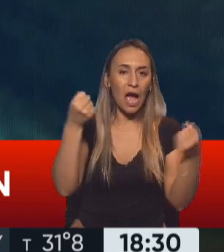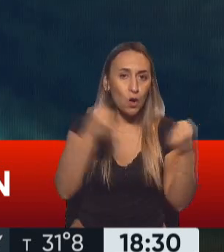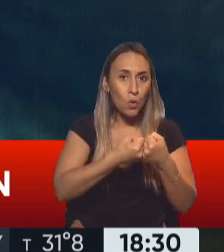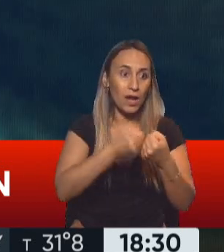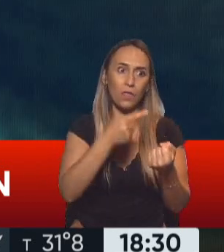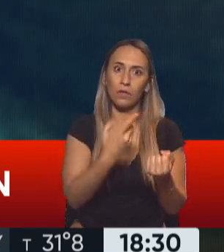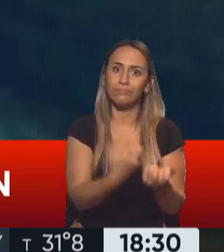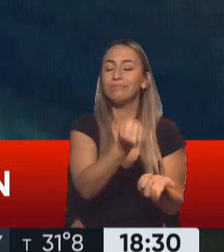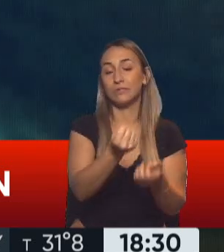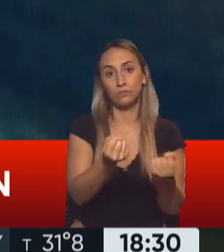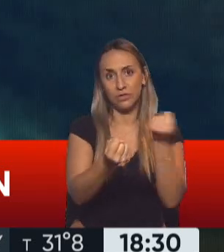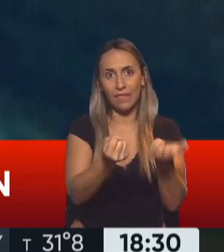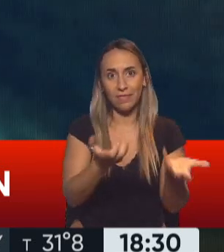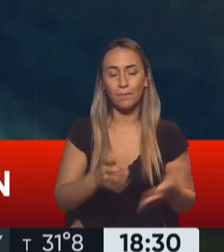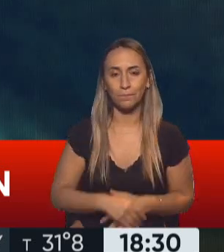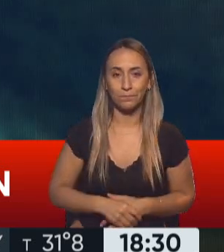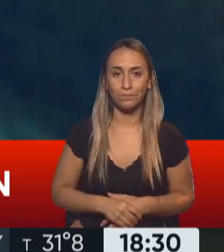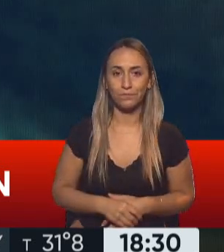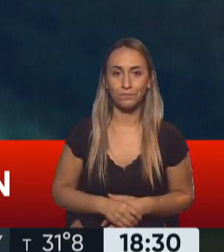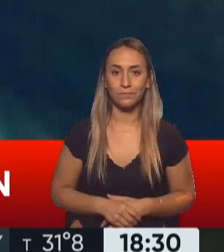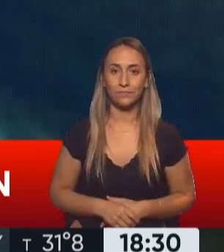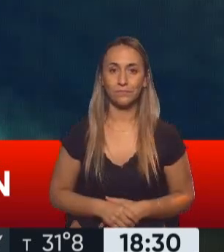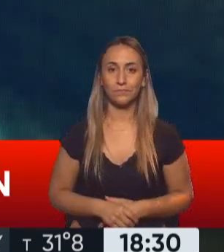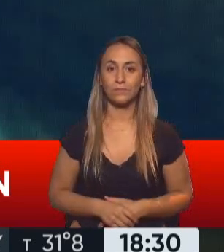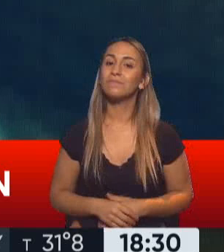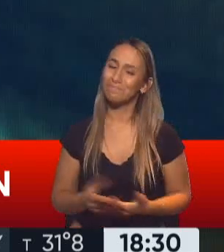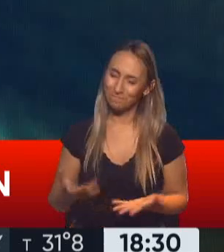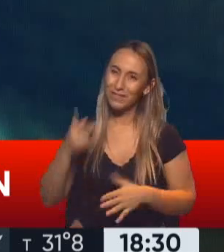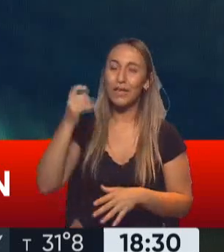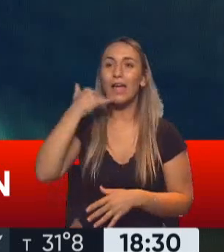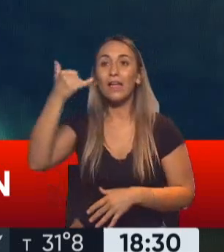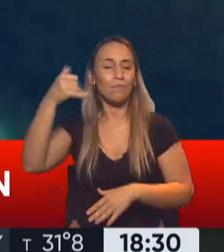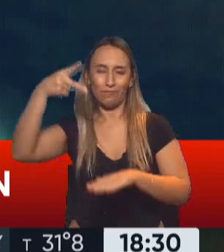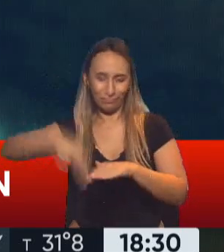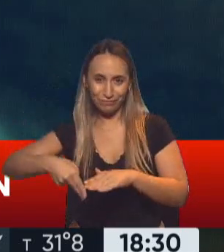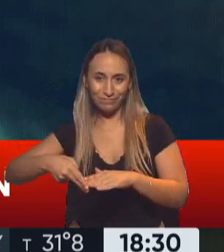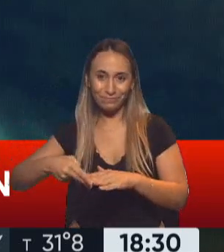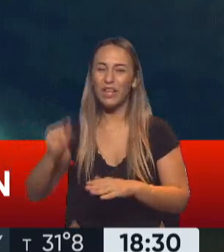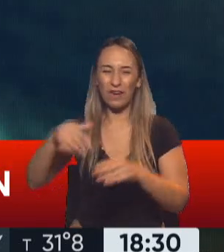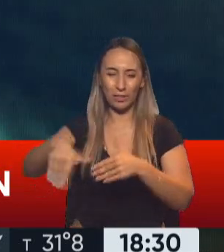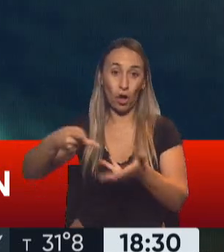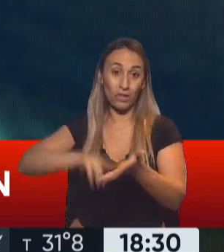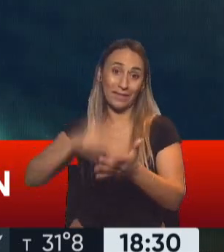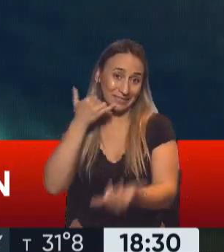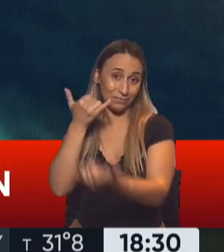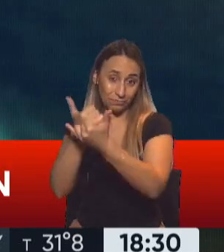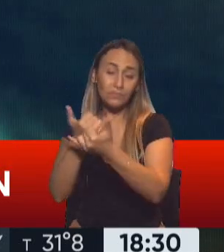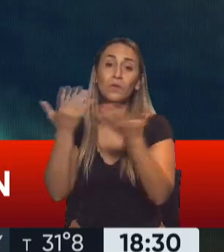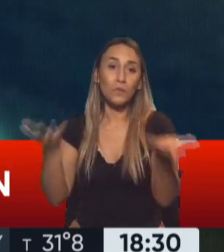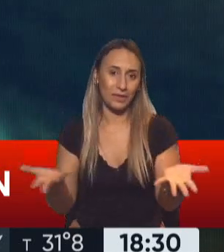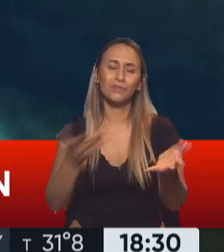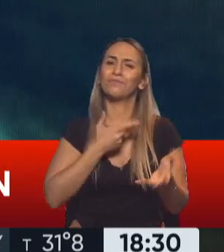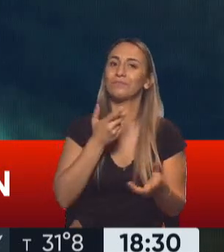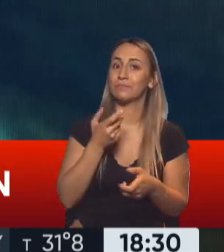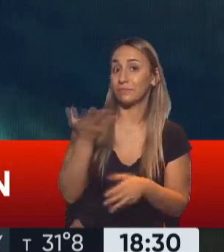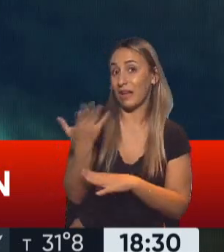Monetario Internacional. José Urtubey, ¿cómo le va? Buenas noches, gracias por estos minutos. Ya vamos a volver a tomar contacto con él. Nasa, decías, es importante justamente tratar de